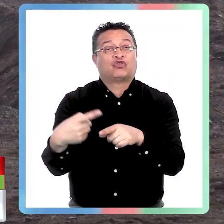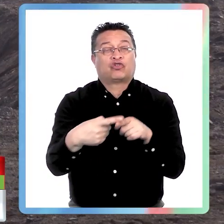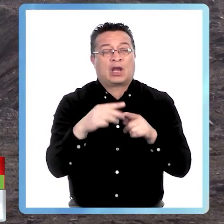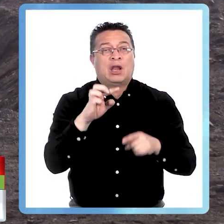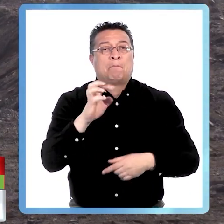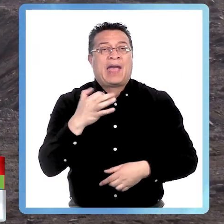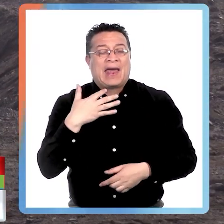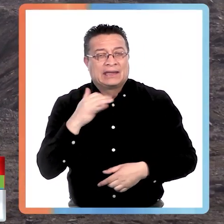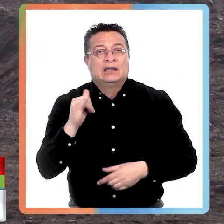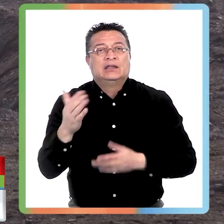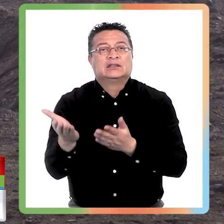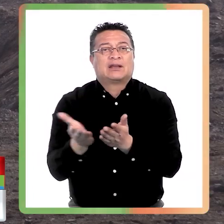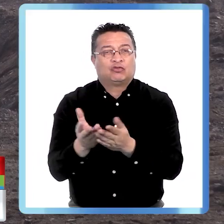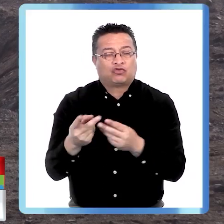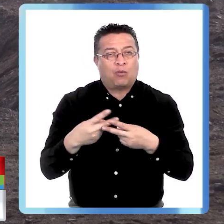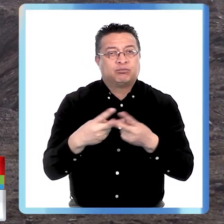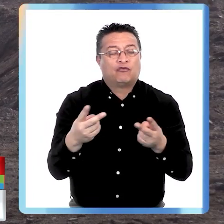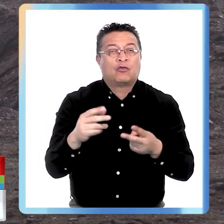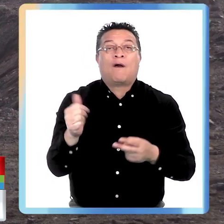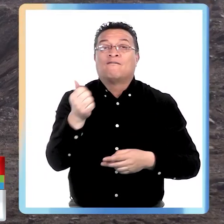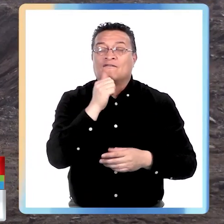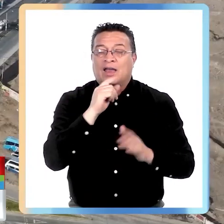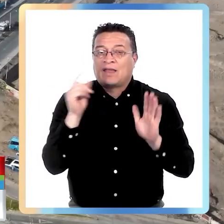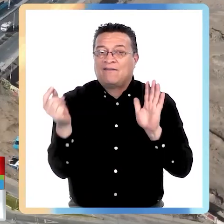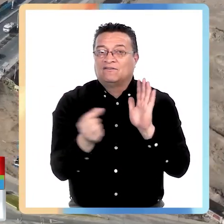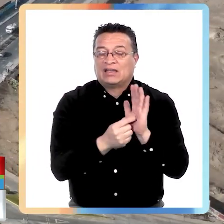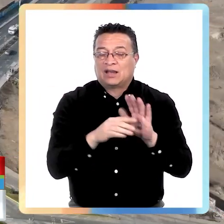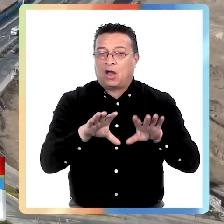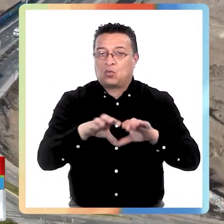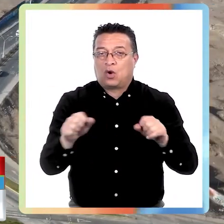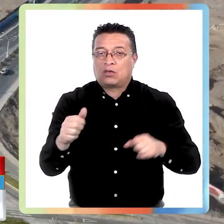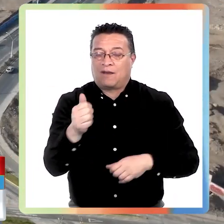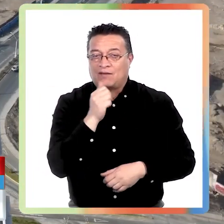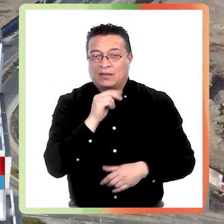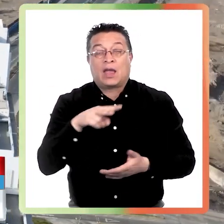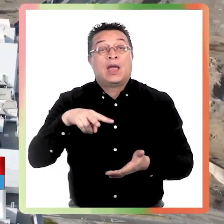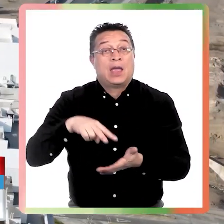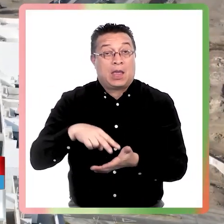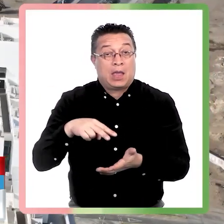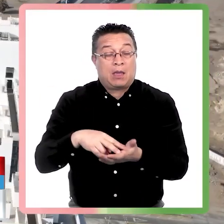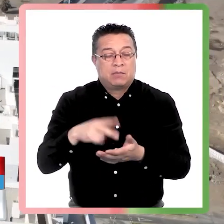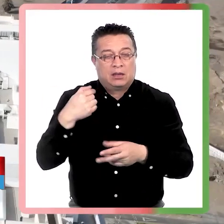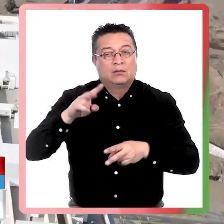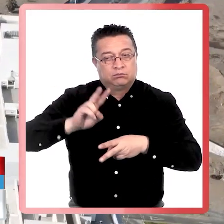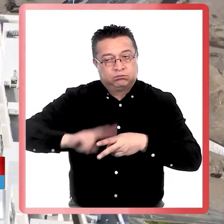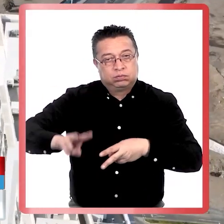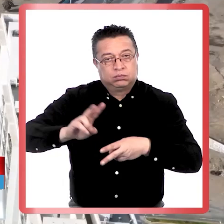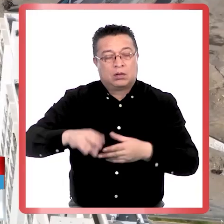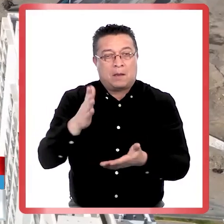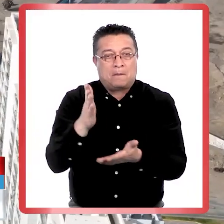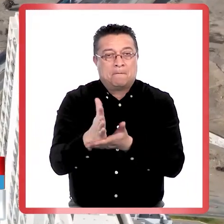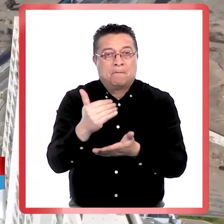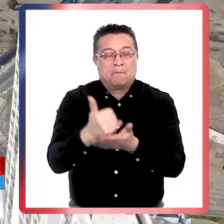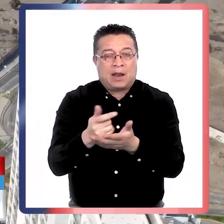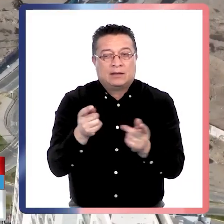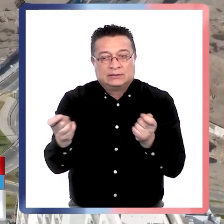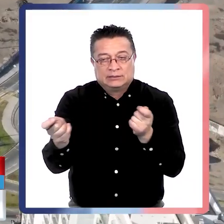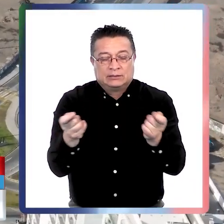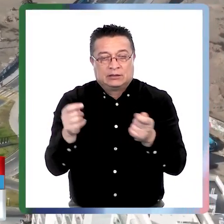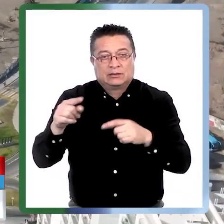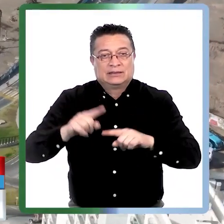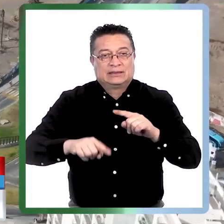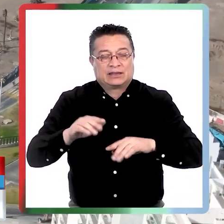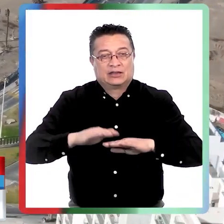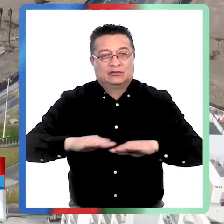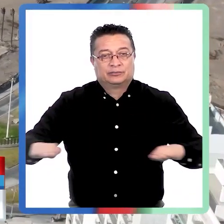sociales, parques y servicios públicos, aún no hay fechas concretas y se encuentra a la espera de la realización de un plan de remediación